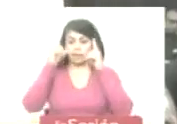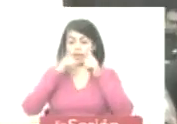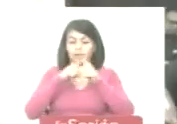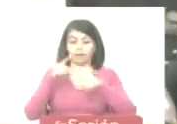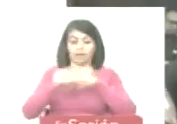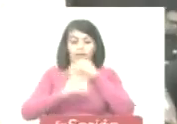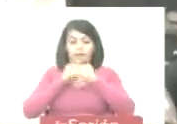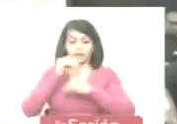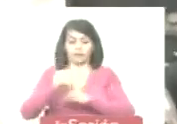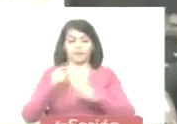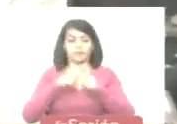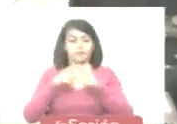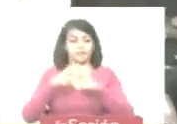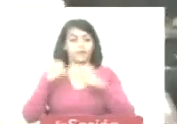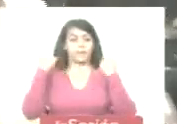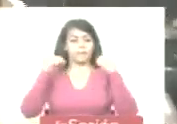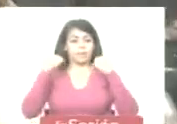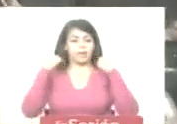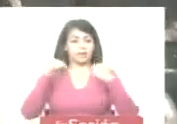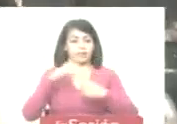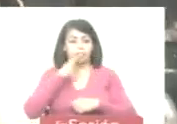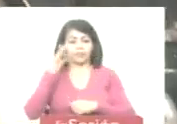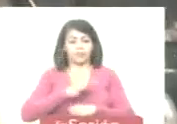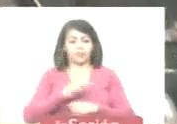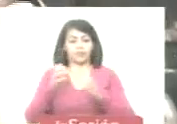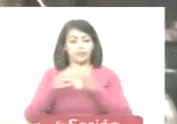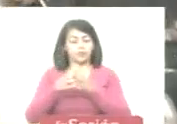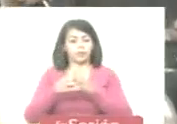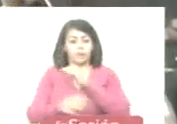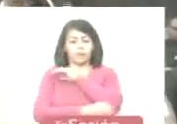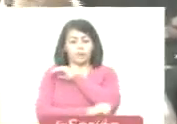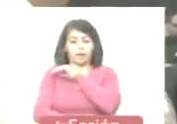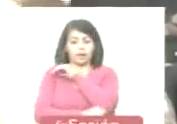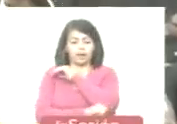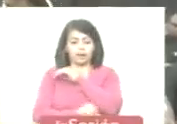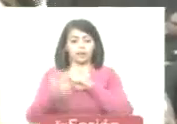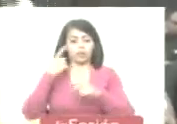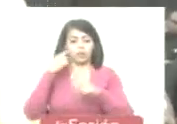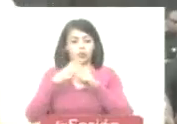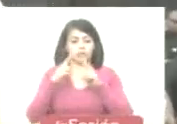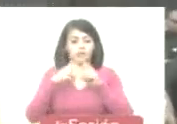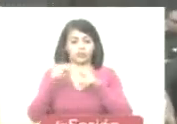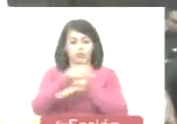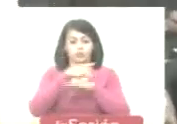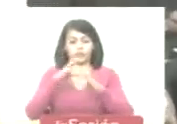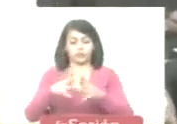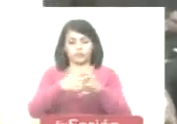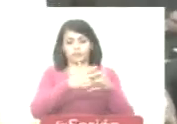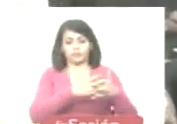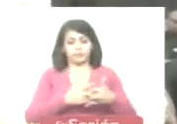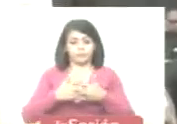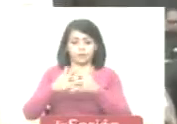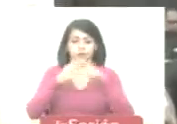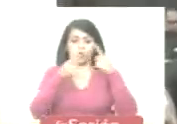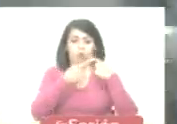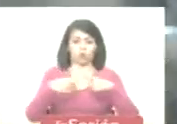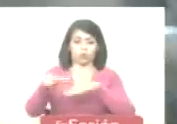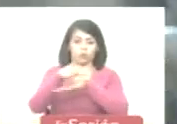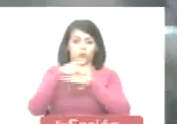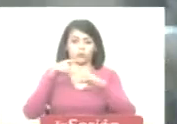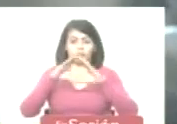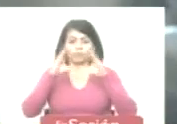ha venido siendo la práctica de una camarilla de delincuentes que es reconocido por el gobierno de los Estados Unidos y otros gobiernos